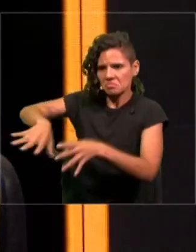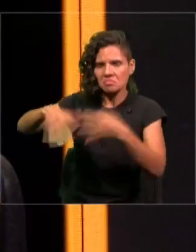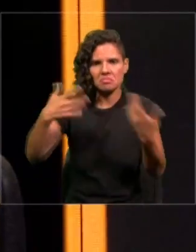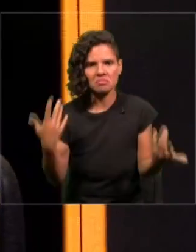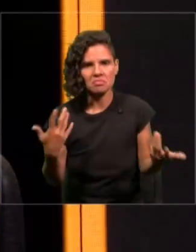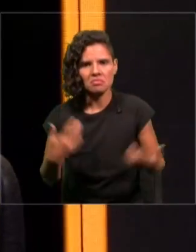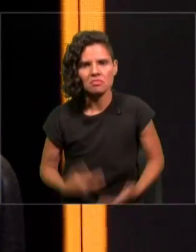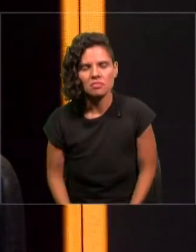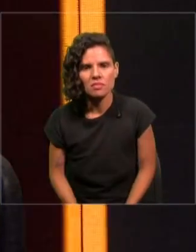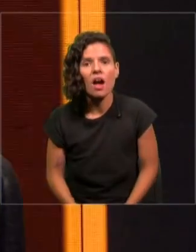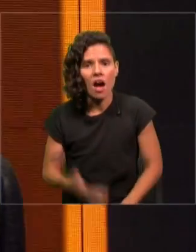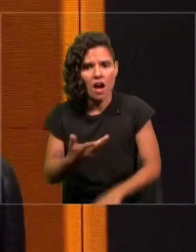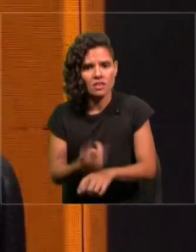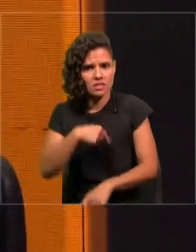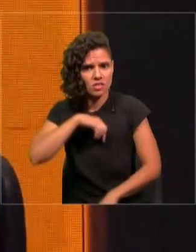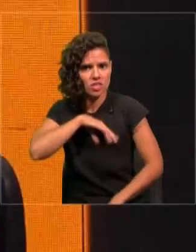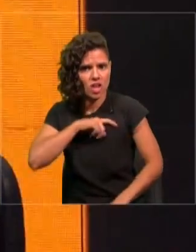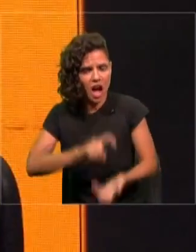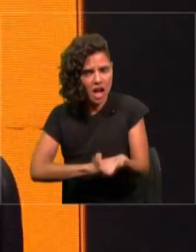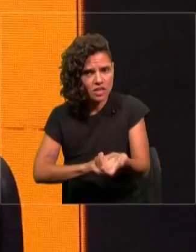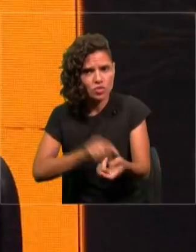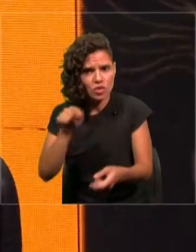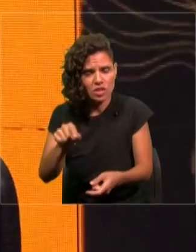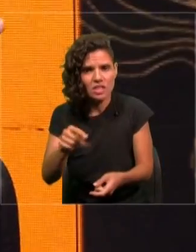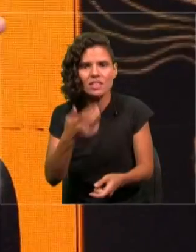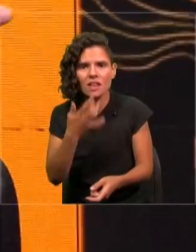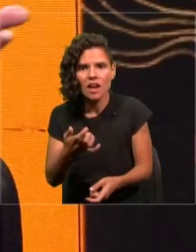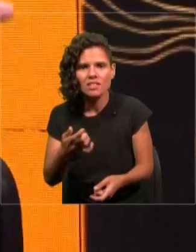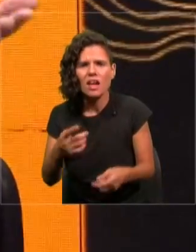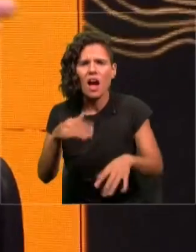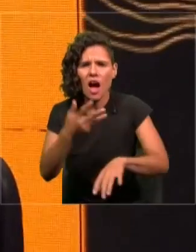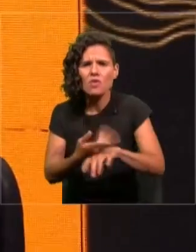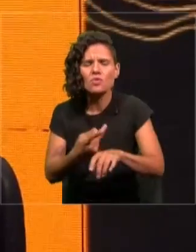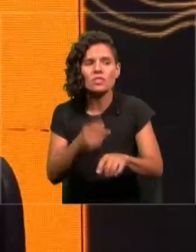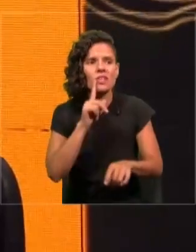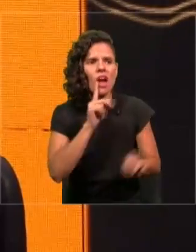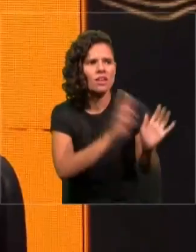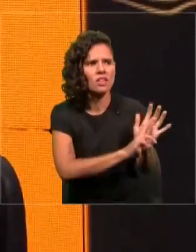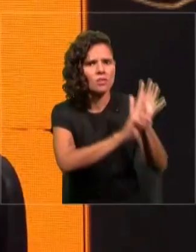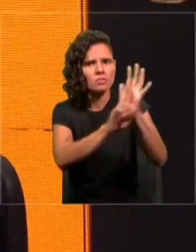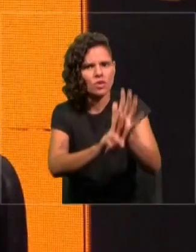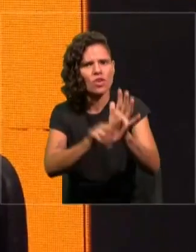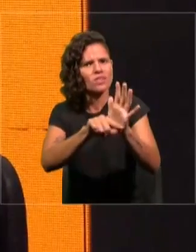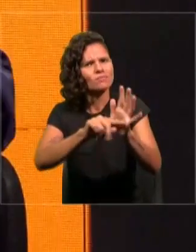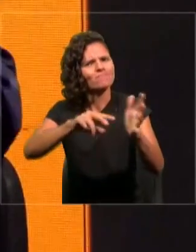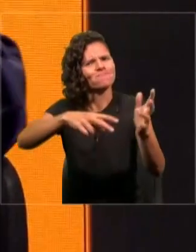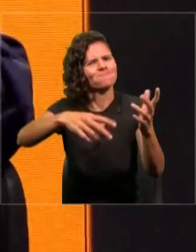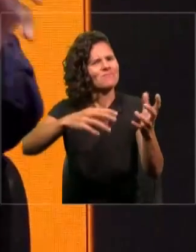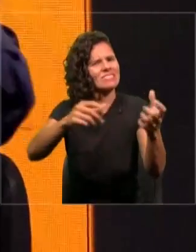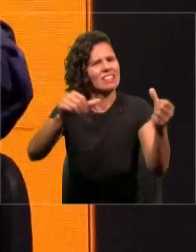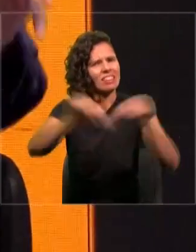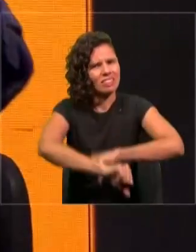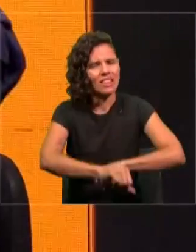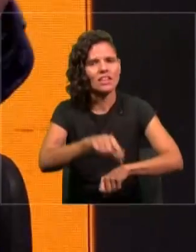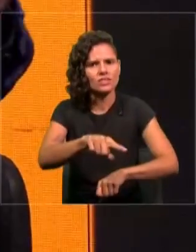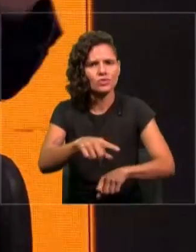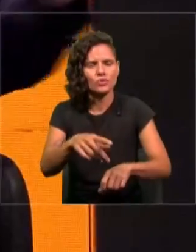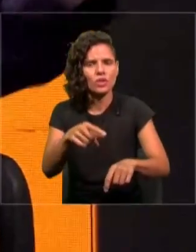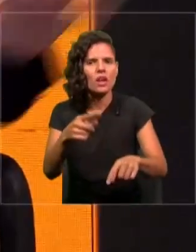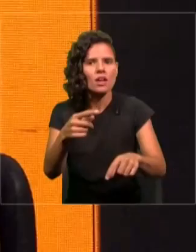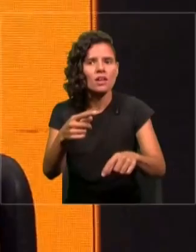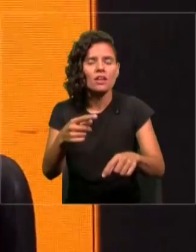Hay una actitud de ese tipo en Chile, que se llama crisis de representatividad en términos sociológicos, y muy grave crisis